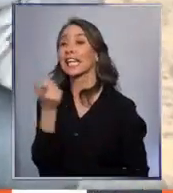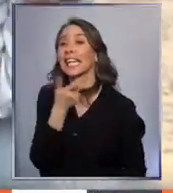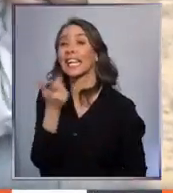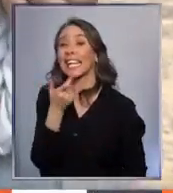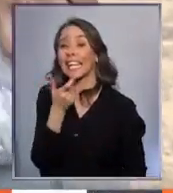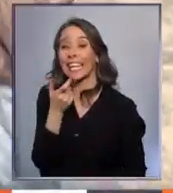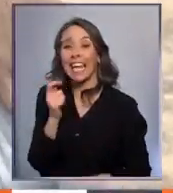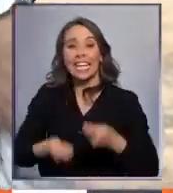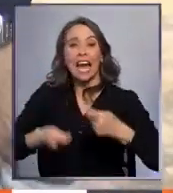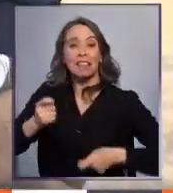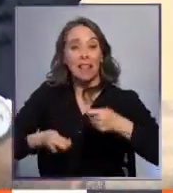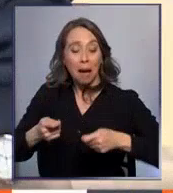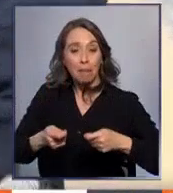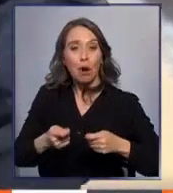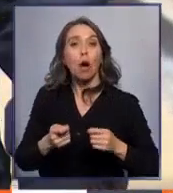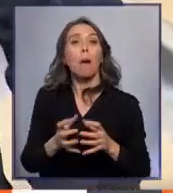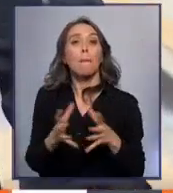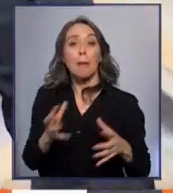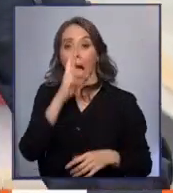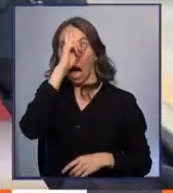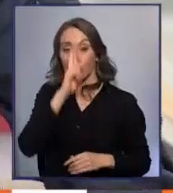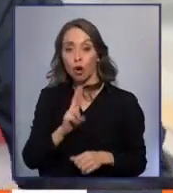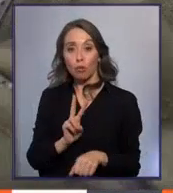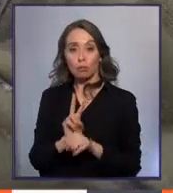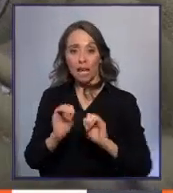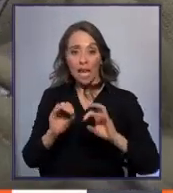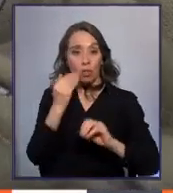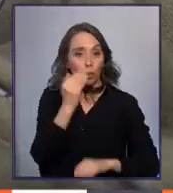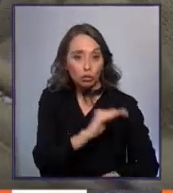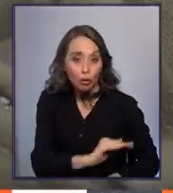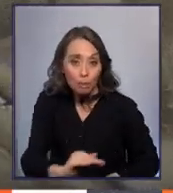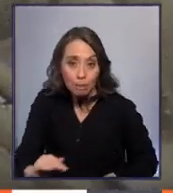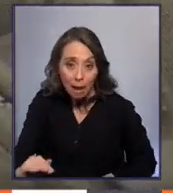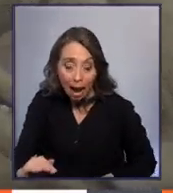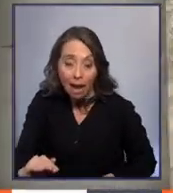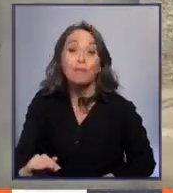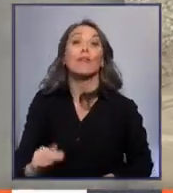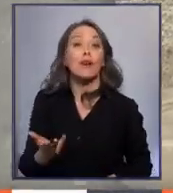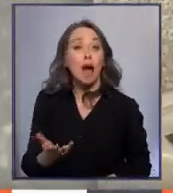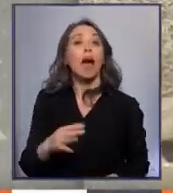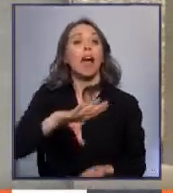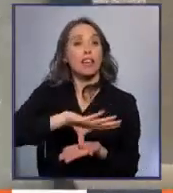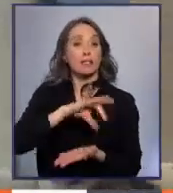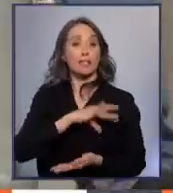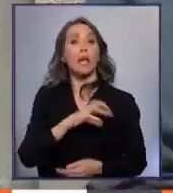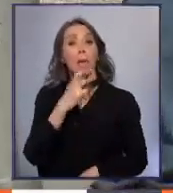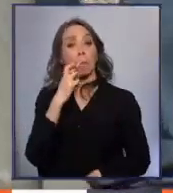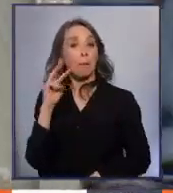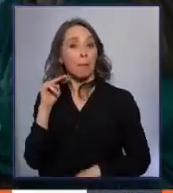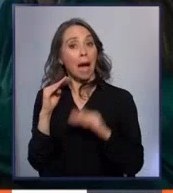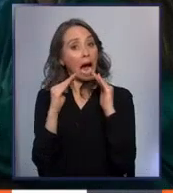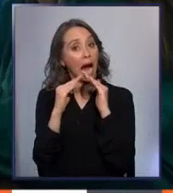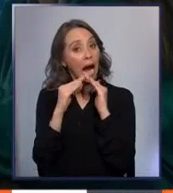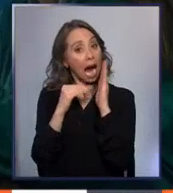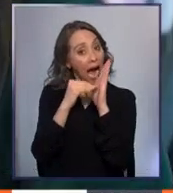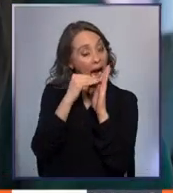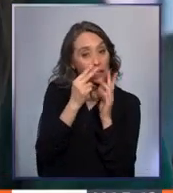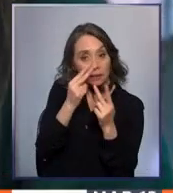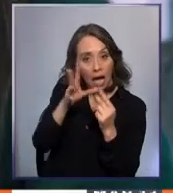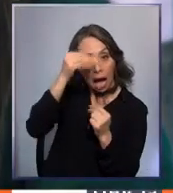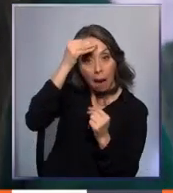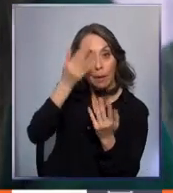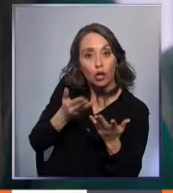Una forma de elevar el rol de la educación parvularia en nuestro país y para que también los padres en casa aprendan cómo estimular